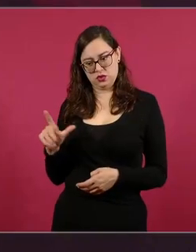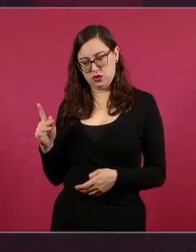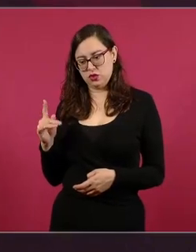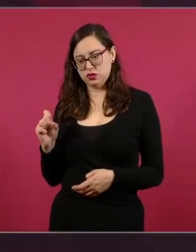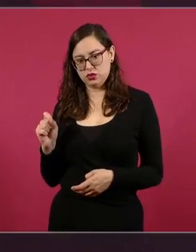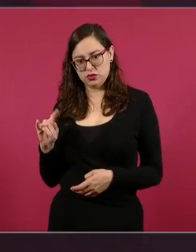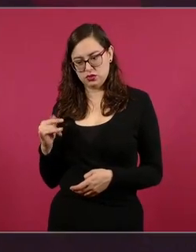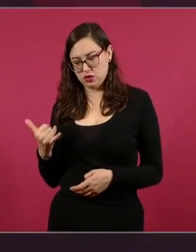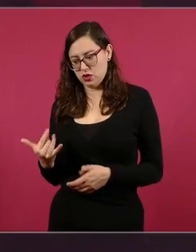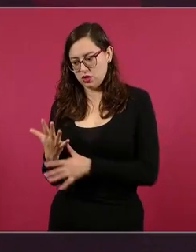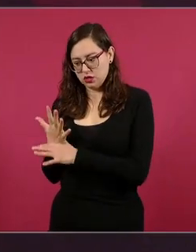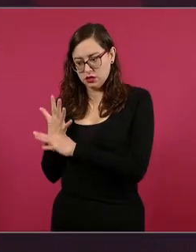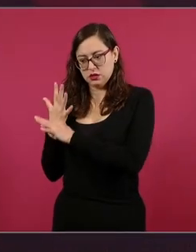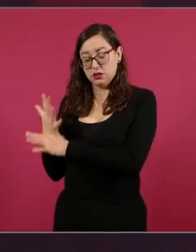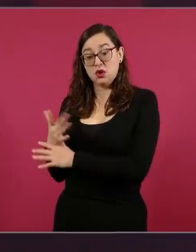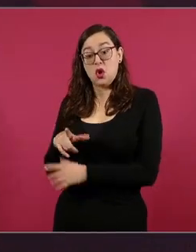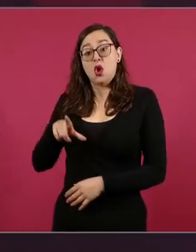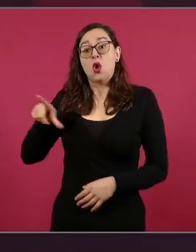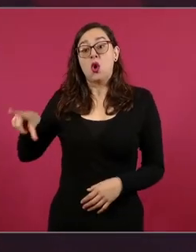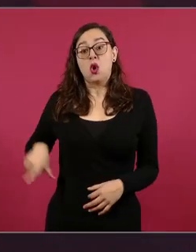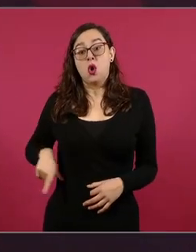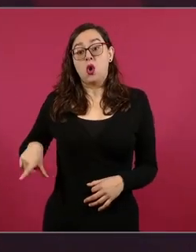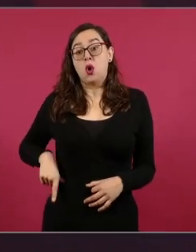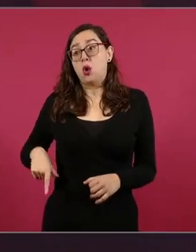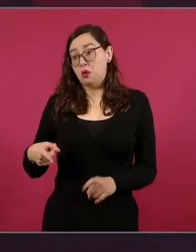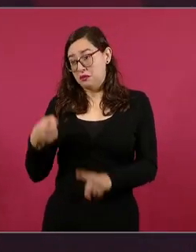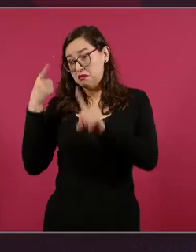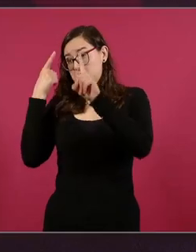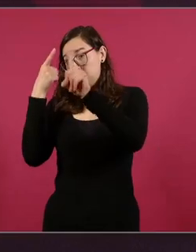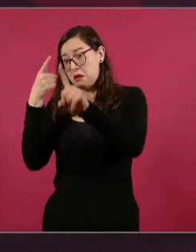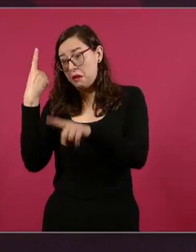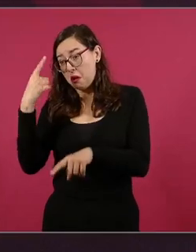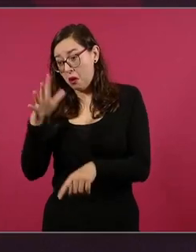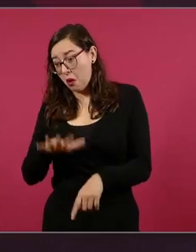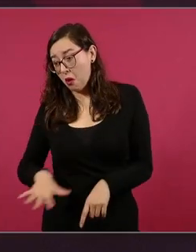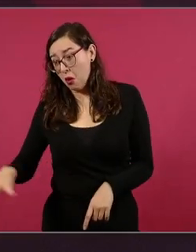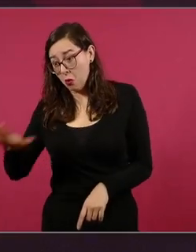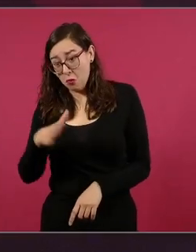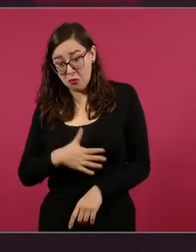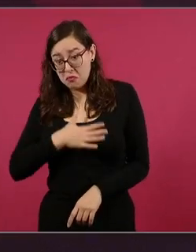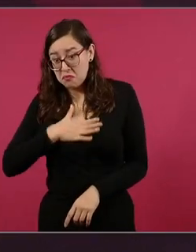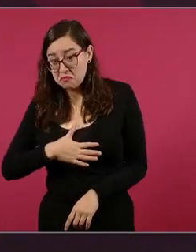justicia no es más que una banda de delincuentes,